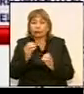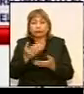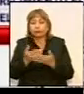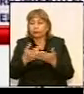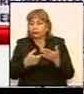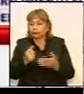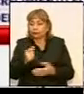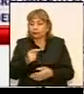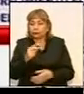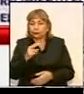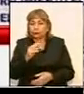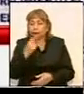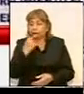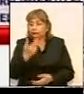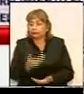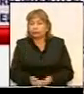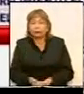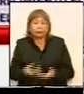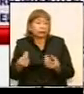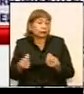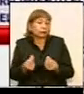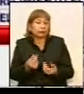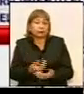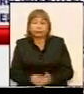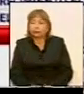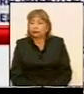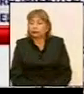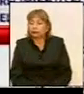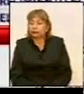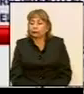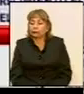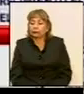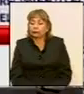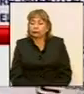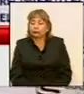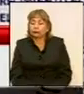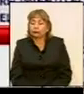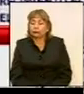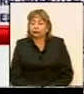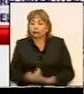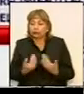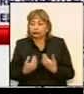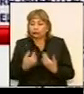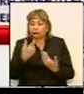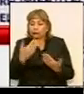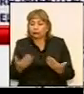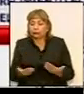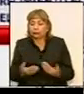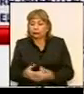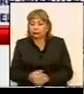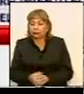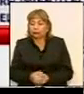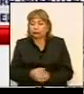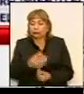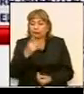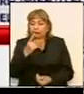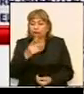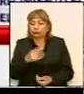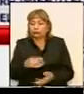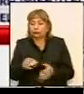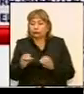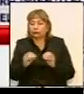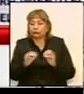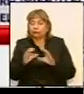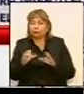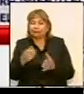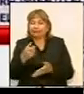factibilidad. De prefactibilidad atrás, borramos todos los proyectos. Con esos supuestos tenemos esto de aquí. Un escenario